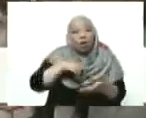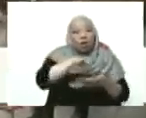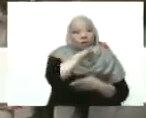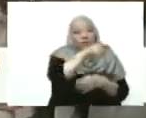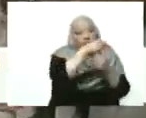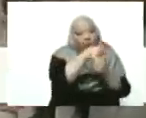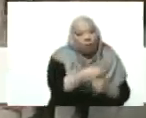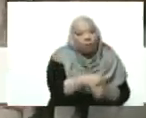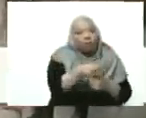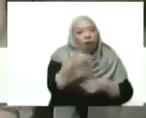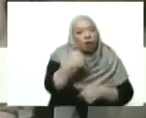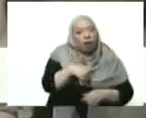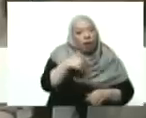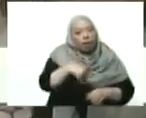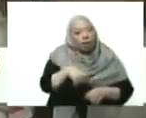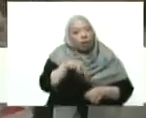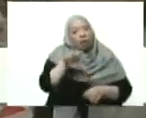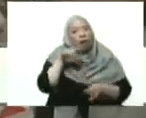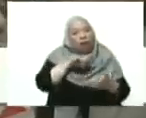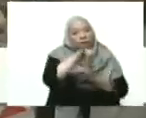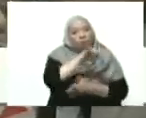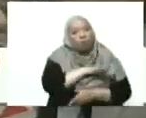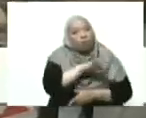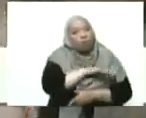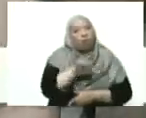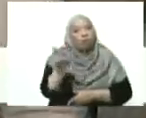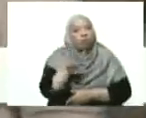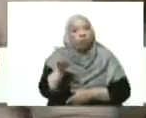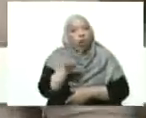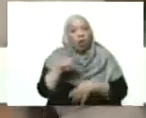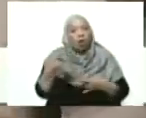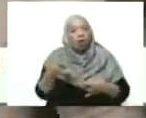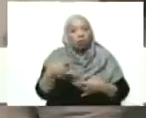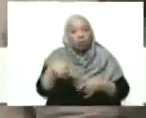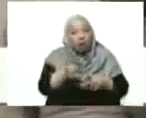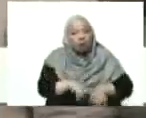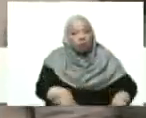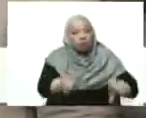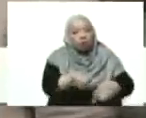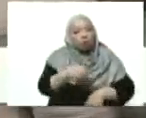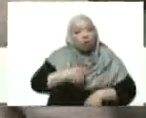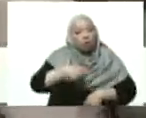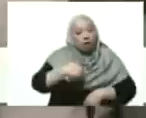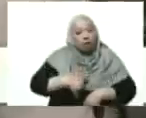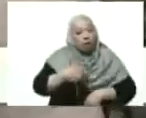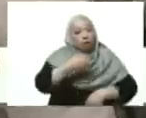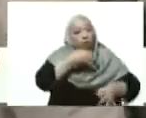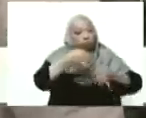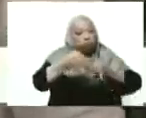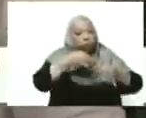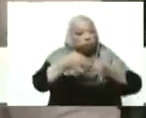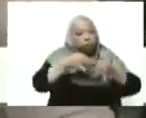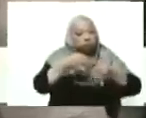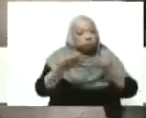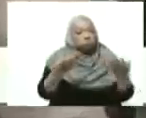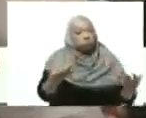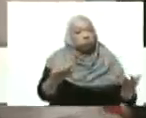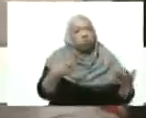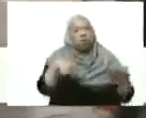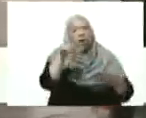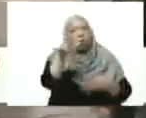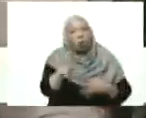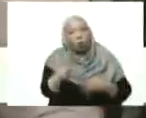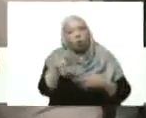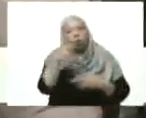la aeronave venezolana en territorio argentino. Para conocer detalles del documento que se ha consignado, conversaremos con Pedro